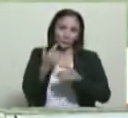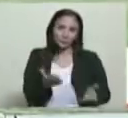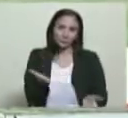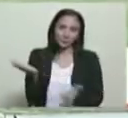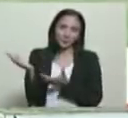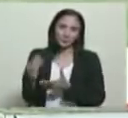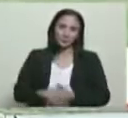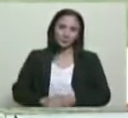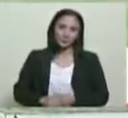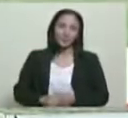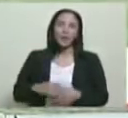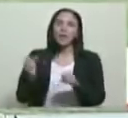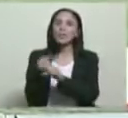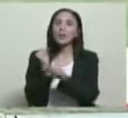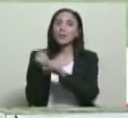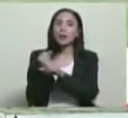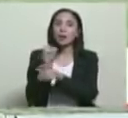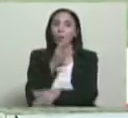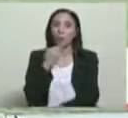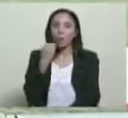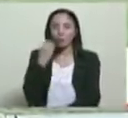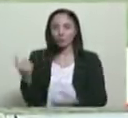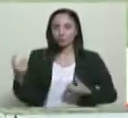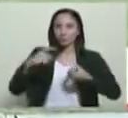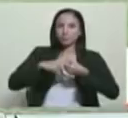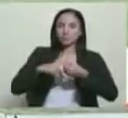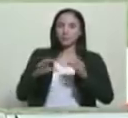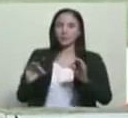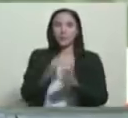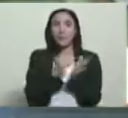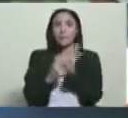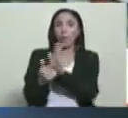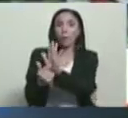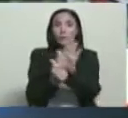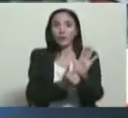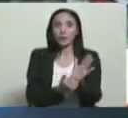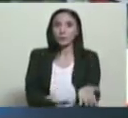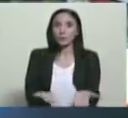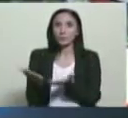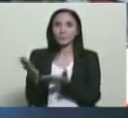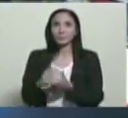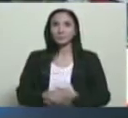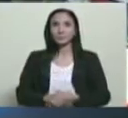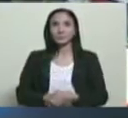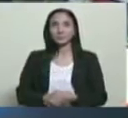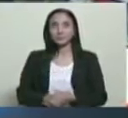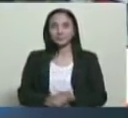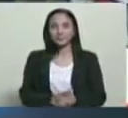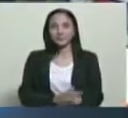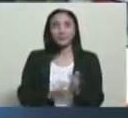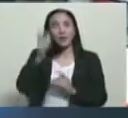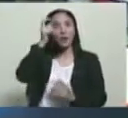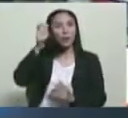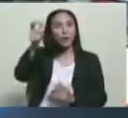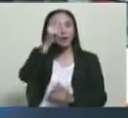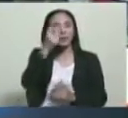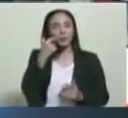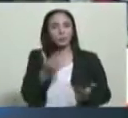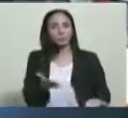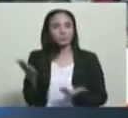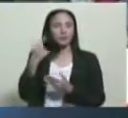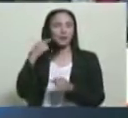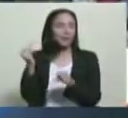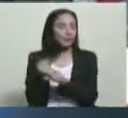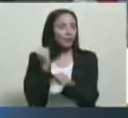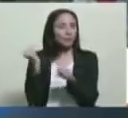de la misión Chamba Juvenil del Estado Guárico, para mostrar un milagro allá en Guárico, con el trabajo de